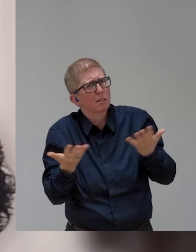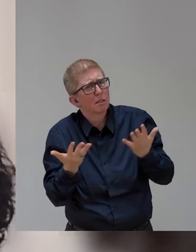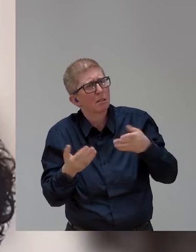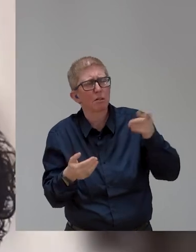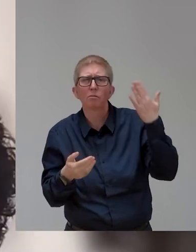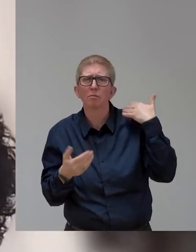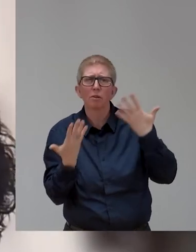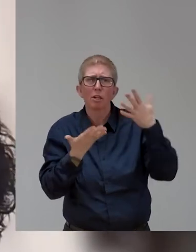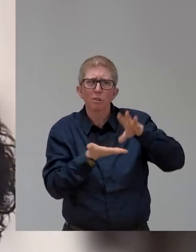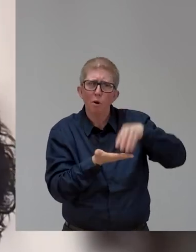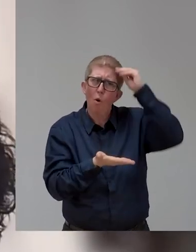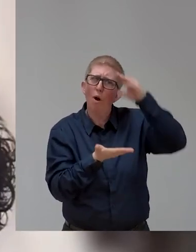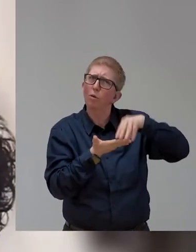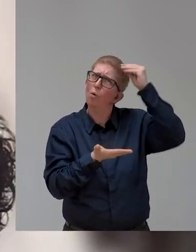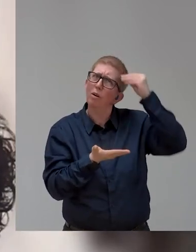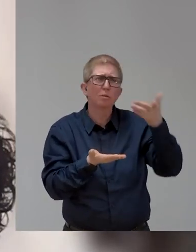us?